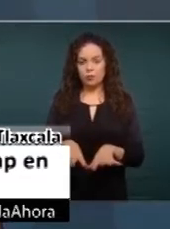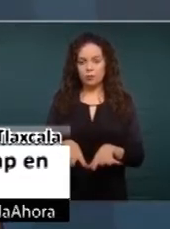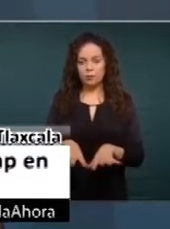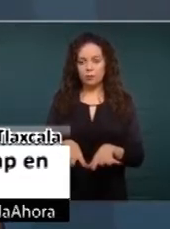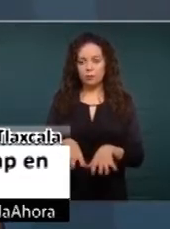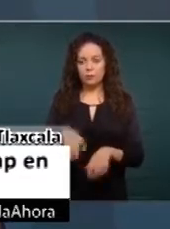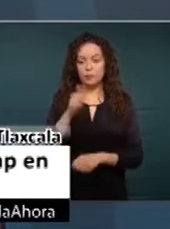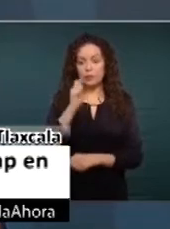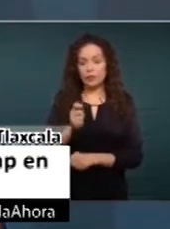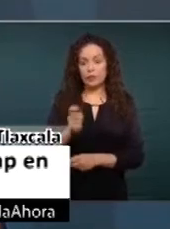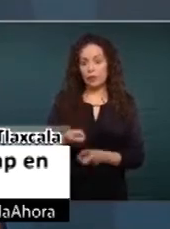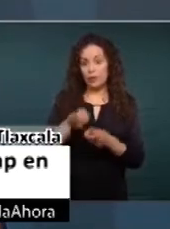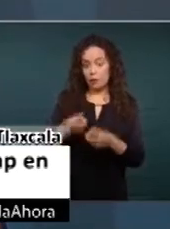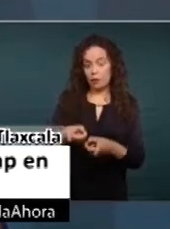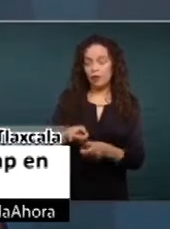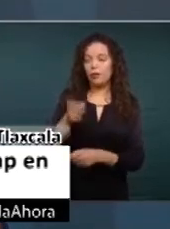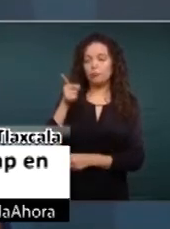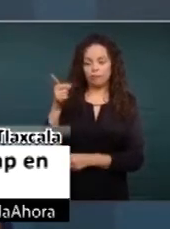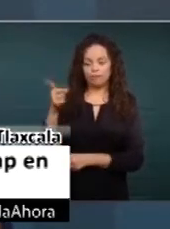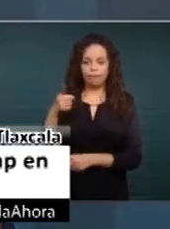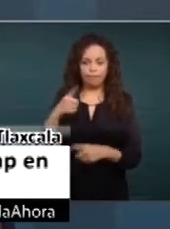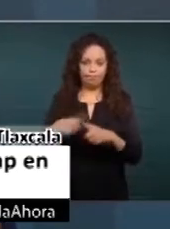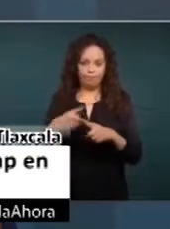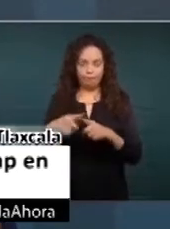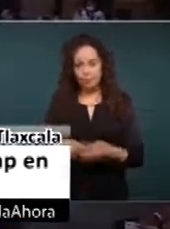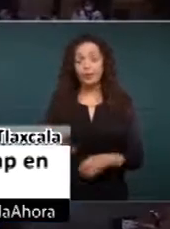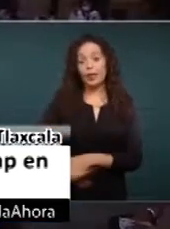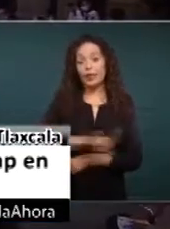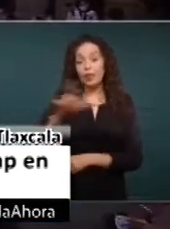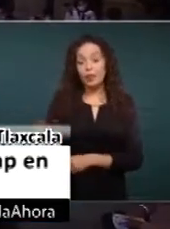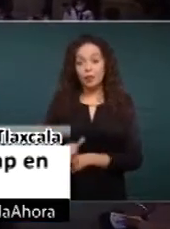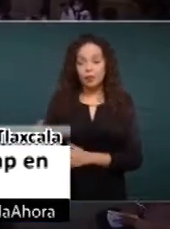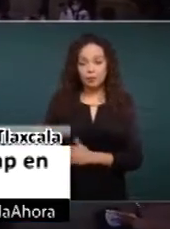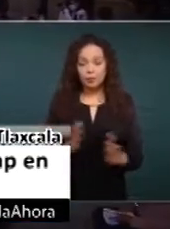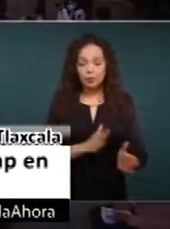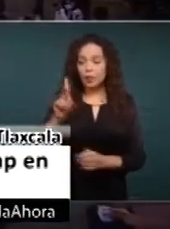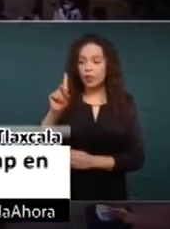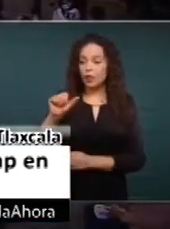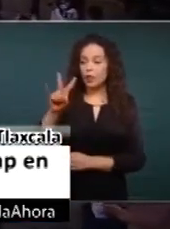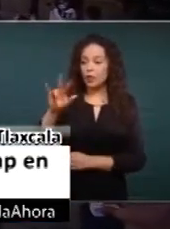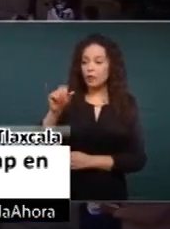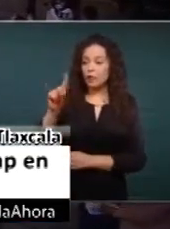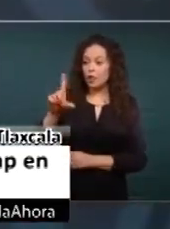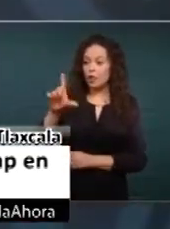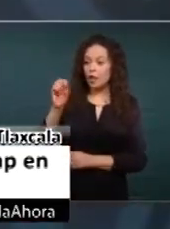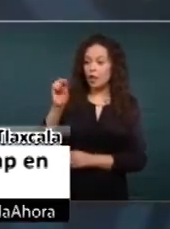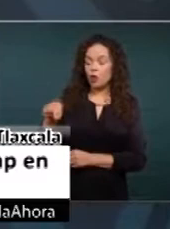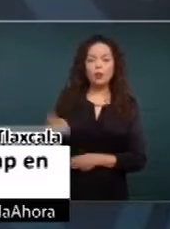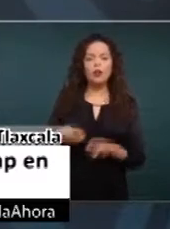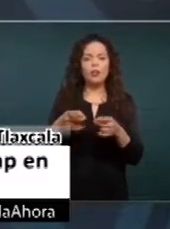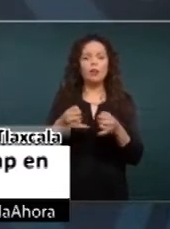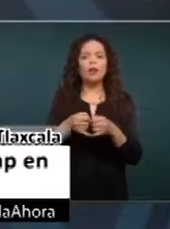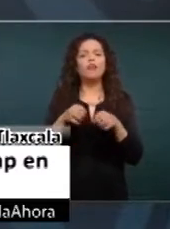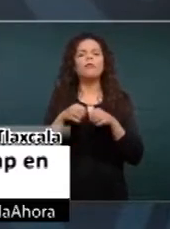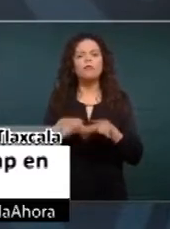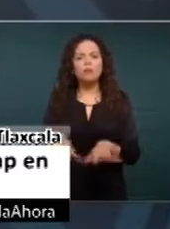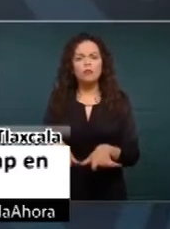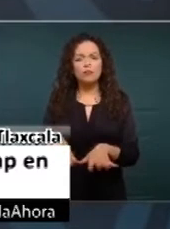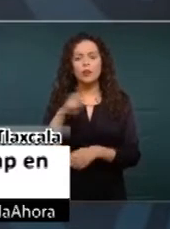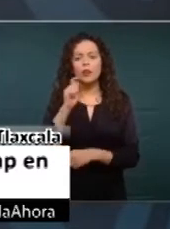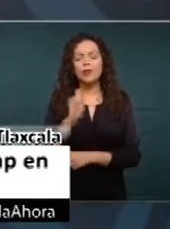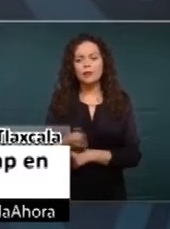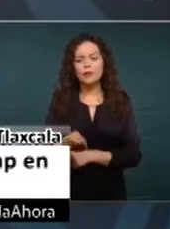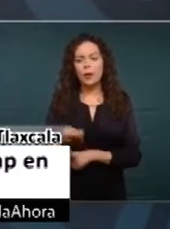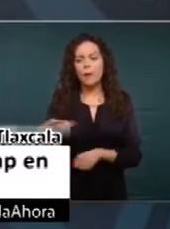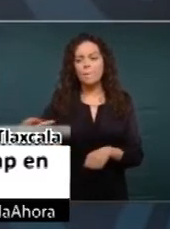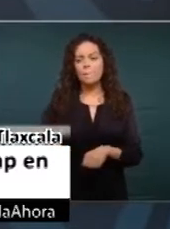El presidente mexicano explicó que el encuentro ocurrirá después del 1 de julio de este año, fecha en que se cumplen 2 años de su triunfo en las urnas, y